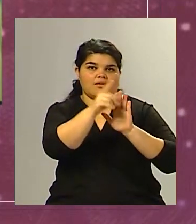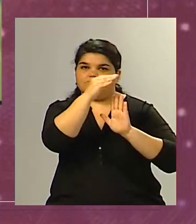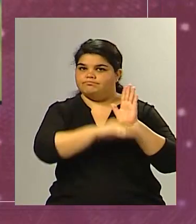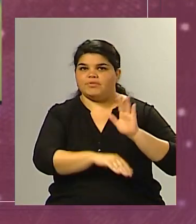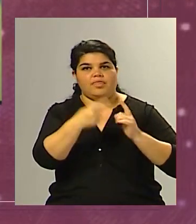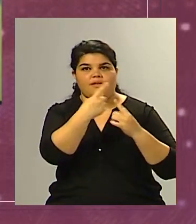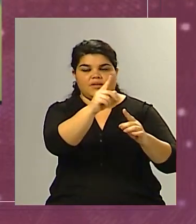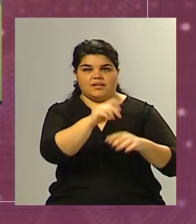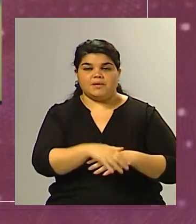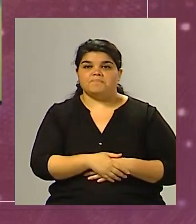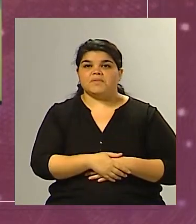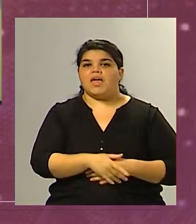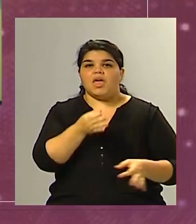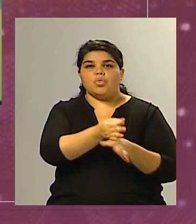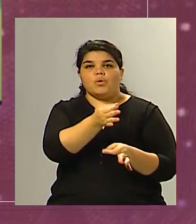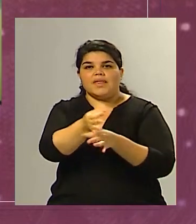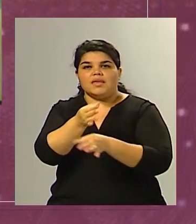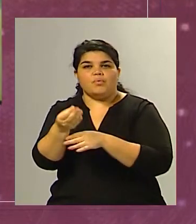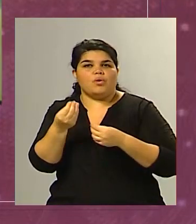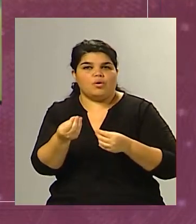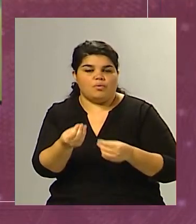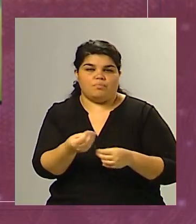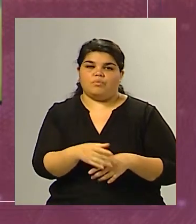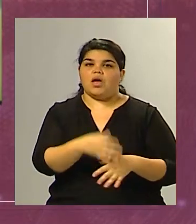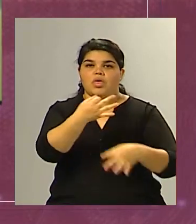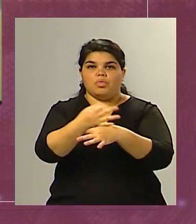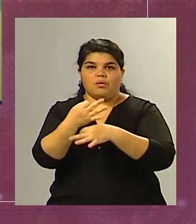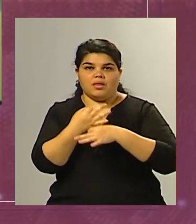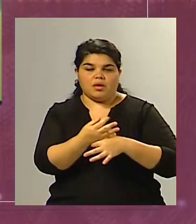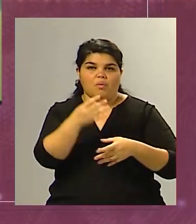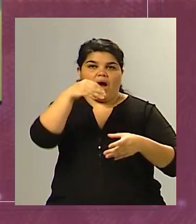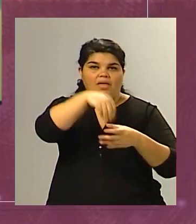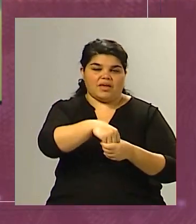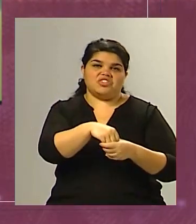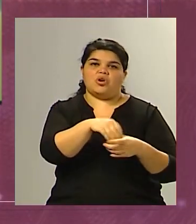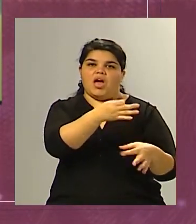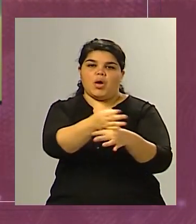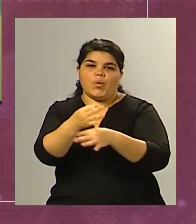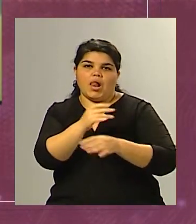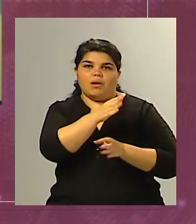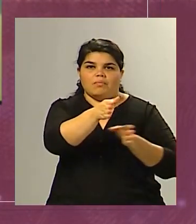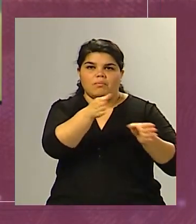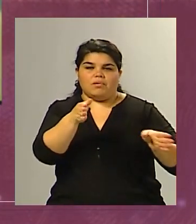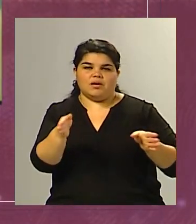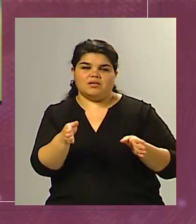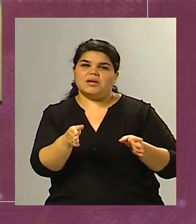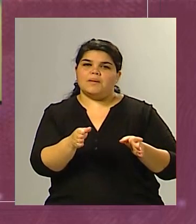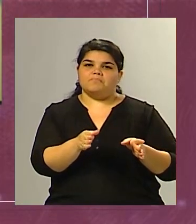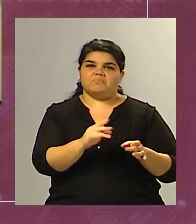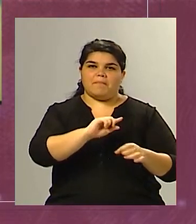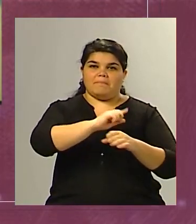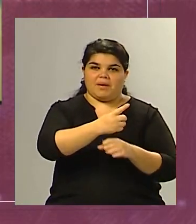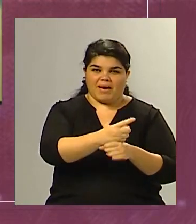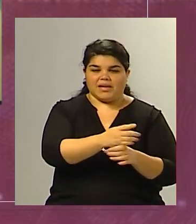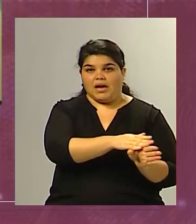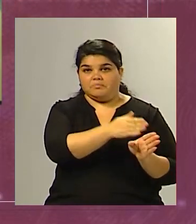y generalmente, sobre todo, son viajes primarios, de primaria y hasta segundo o tercer año de la